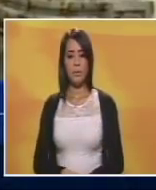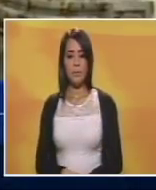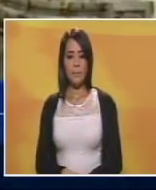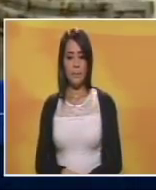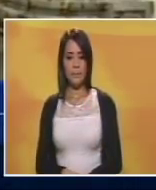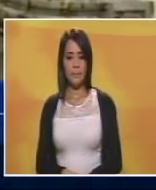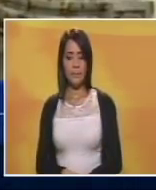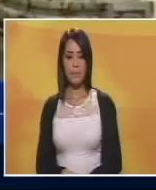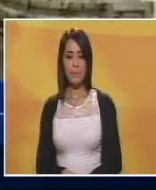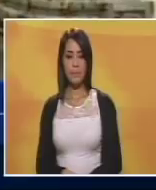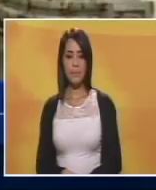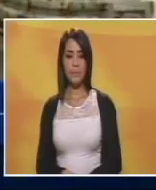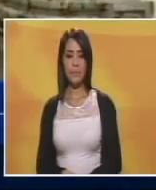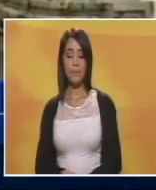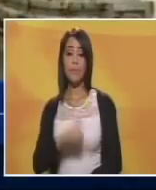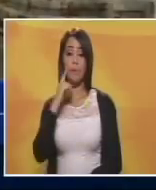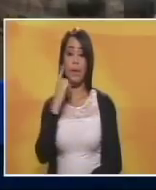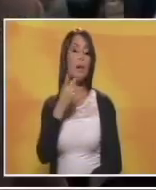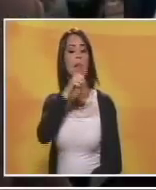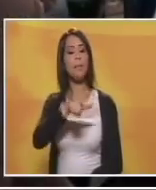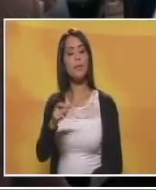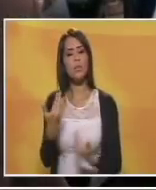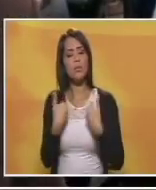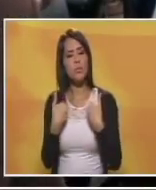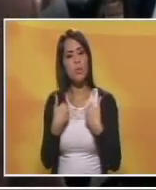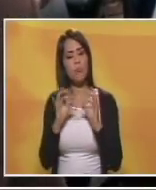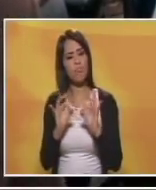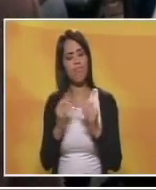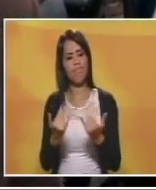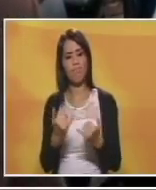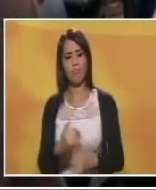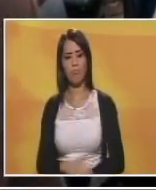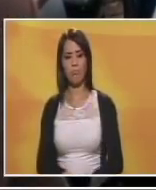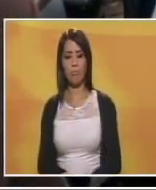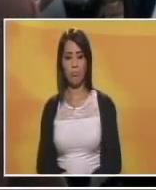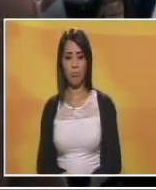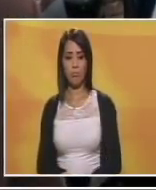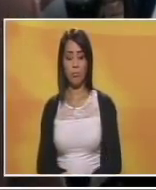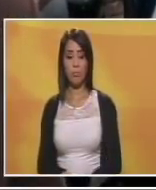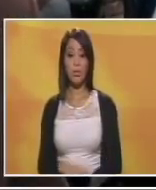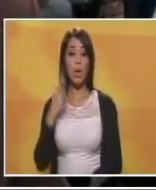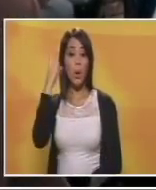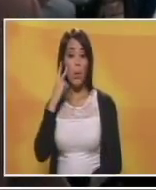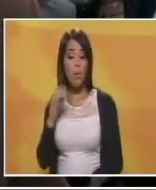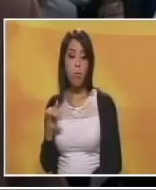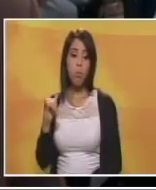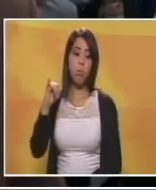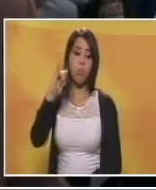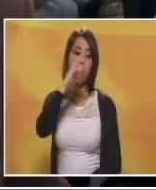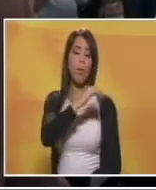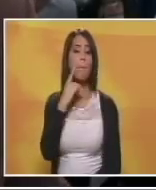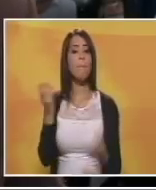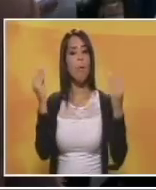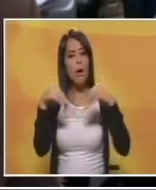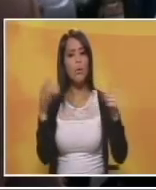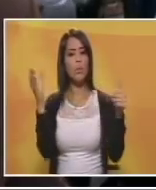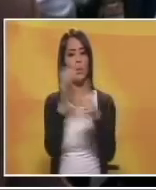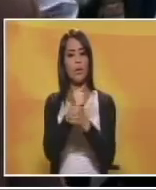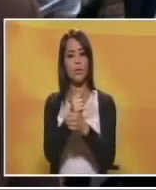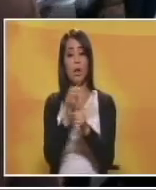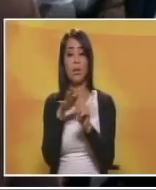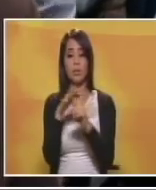para quienes más expuestos estén en este momento. El equipo económico viaja esta tarde hacia Washington para lograr un acuerdo en este